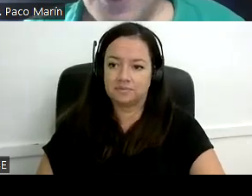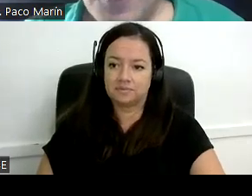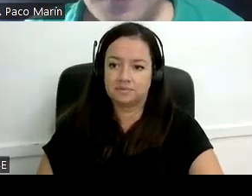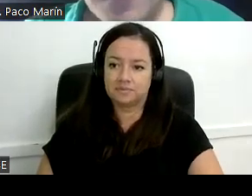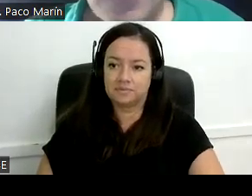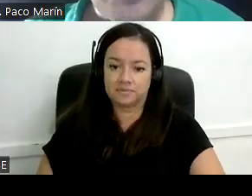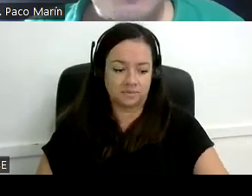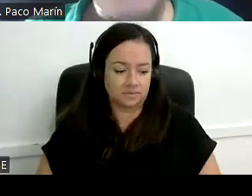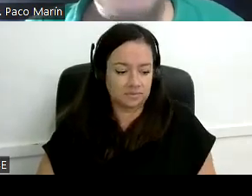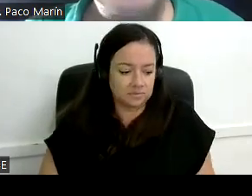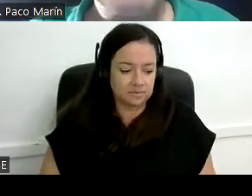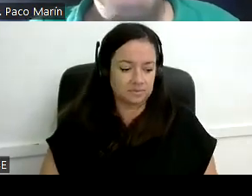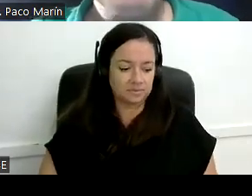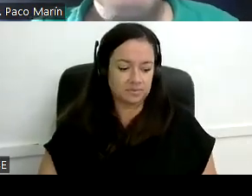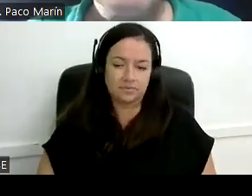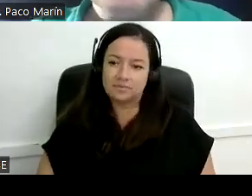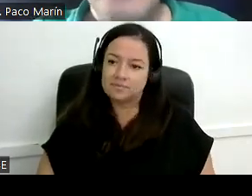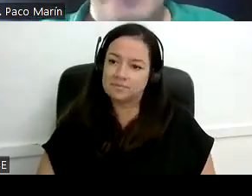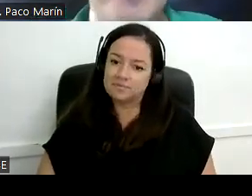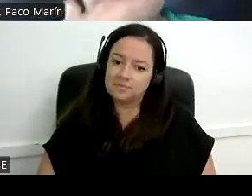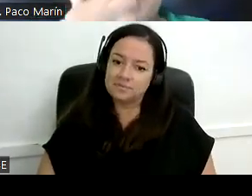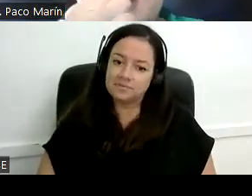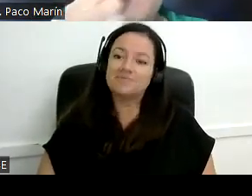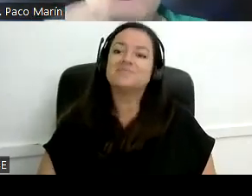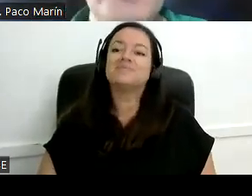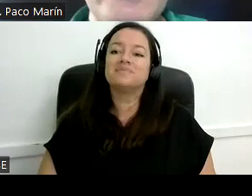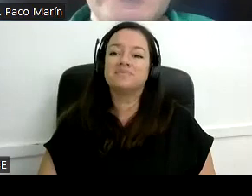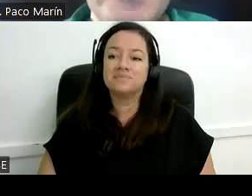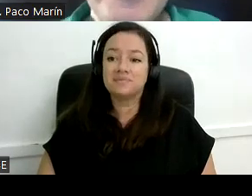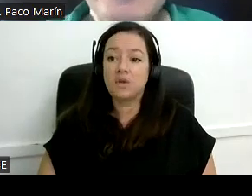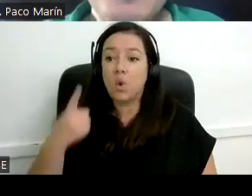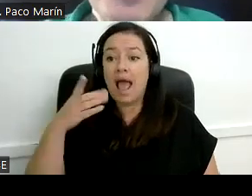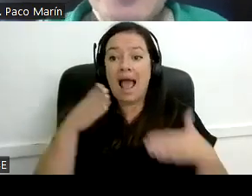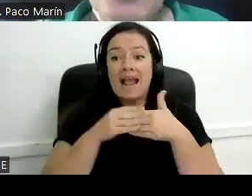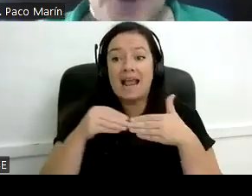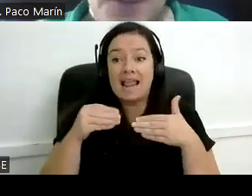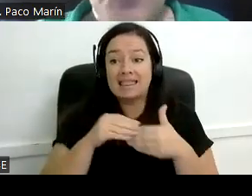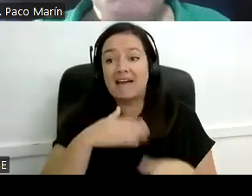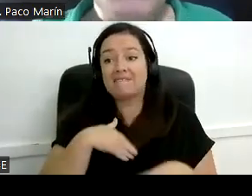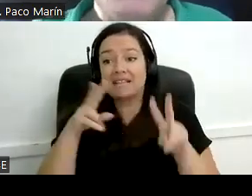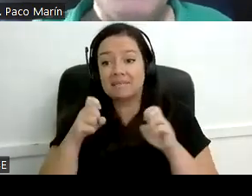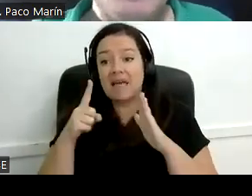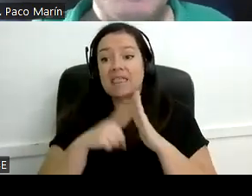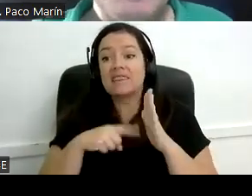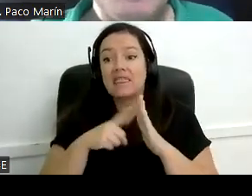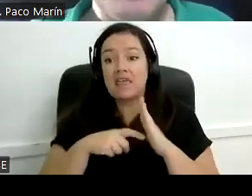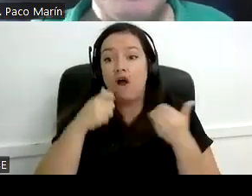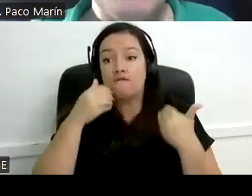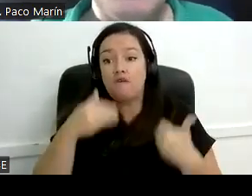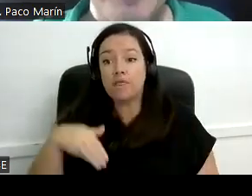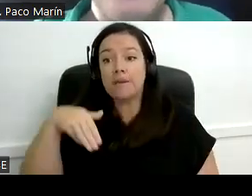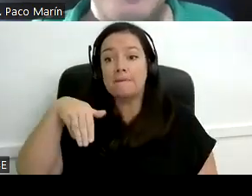Aquí creo que ha aparecido alguna. Aquí está. Tengo una clienta que quería hacer la dieta con Body Mission, pero una vez que